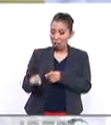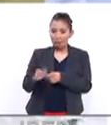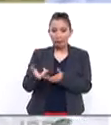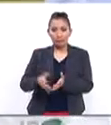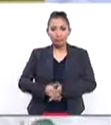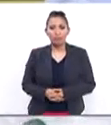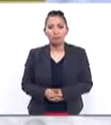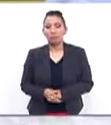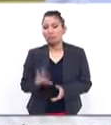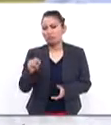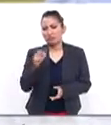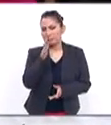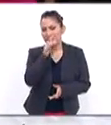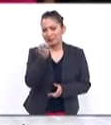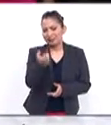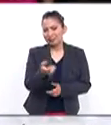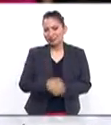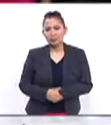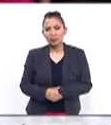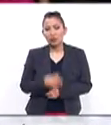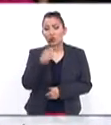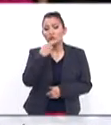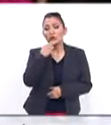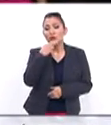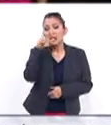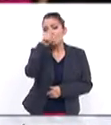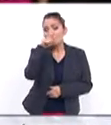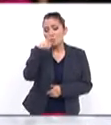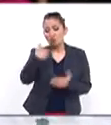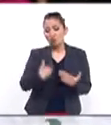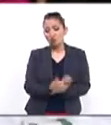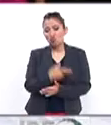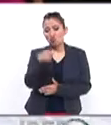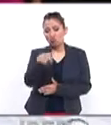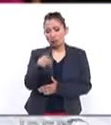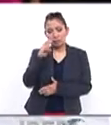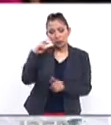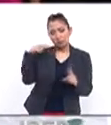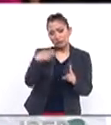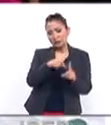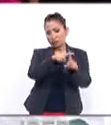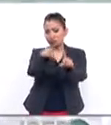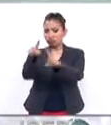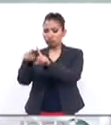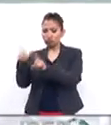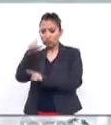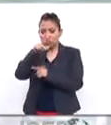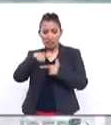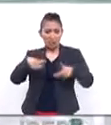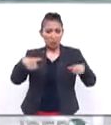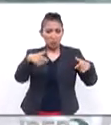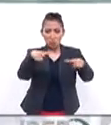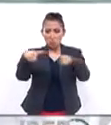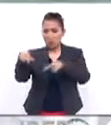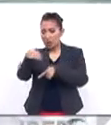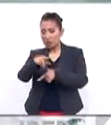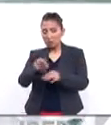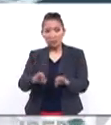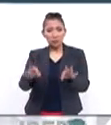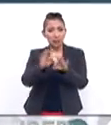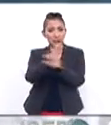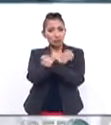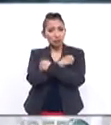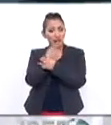ciudadanos. Eso no puede ocurrir. El uso de las lenguas maternas en el marco de un enfoque plurilingüe es un componente esencial